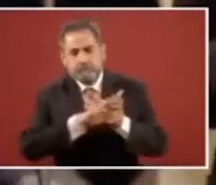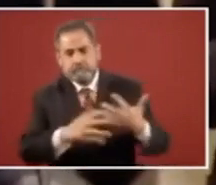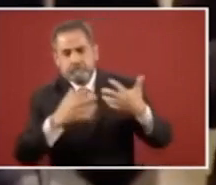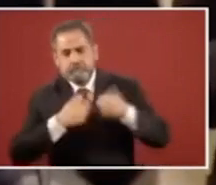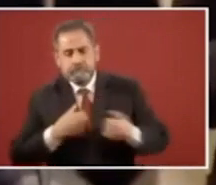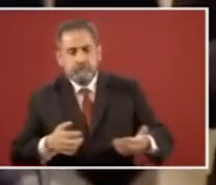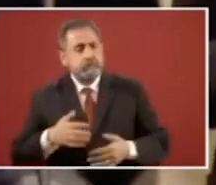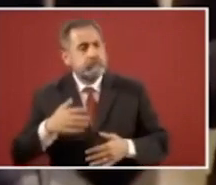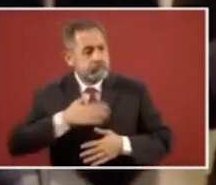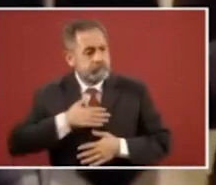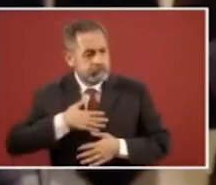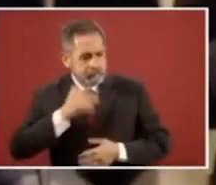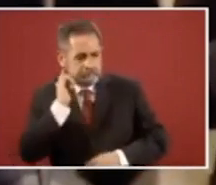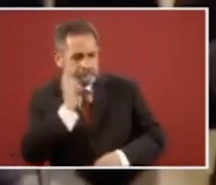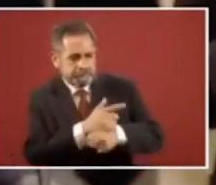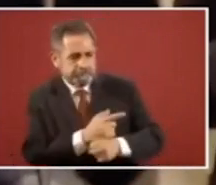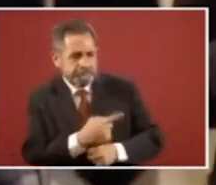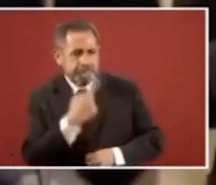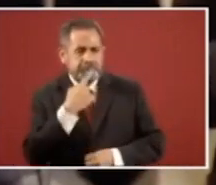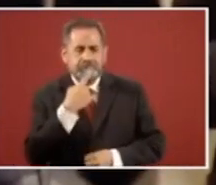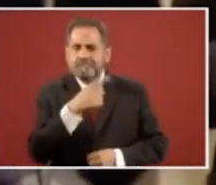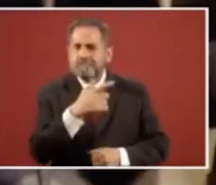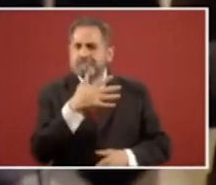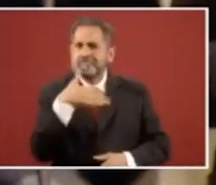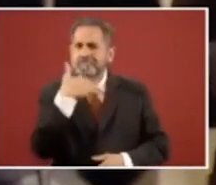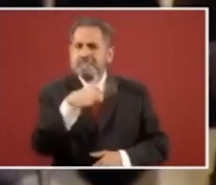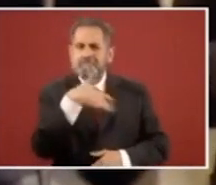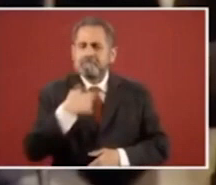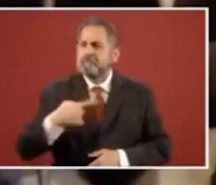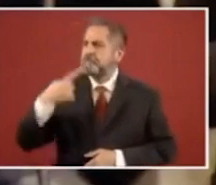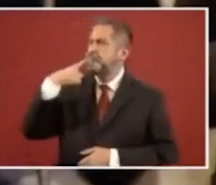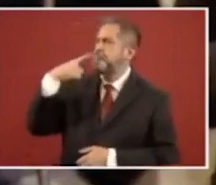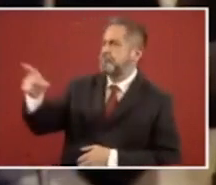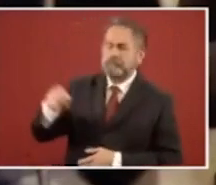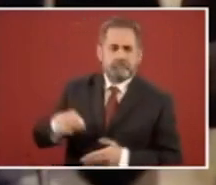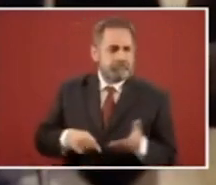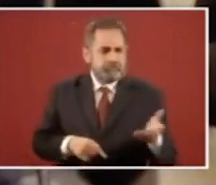por denunciar los fraudes que se hacen a las haciendas públicas.